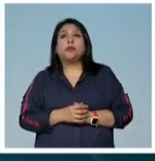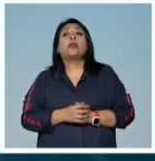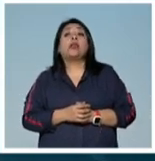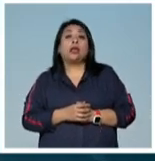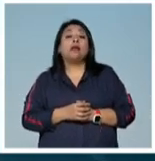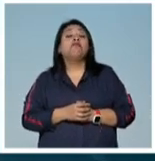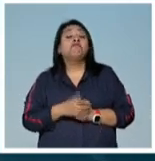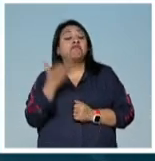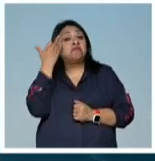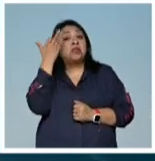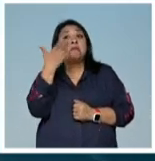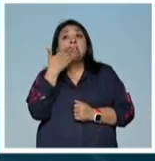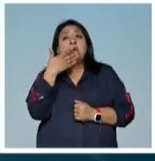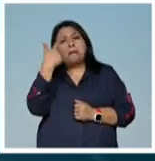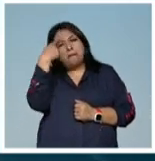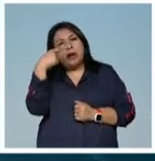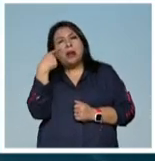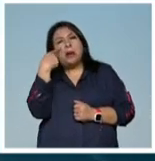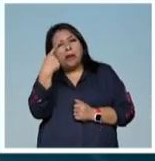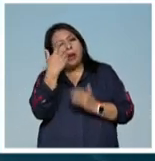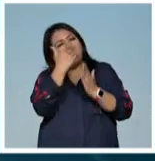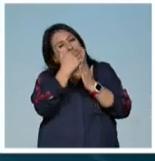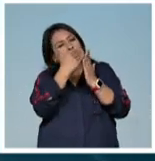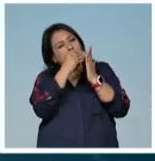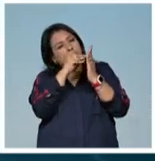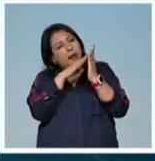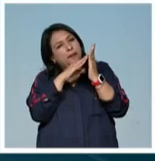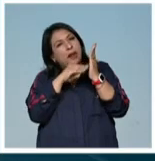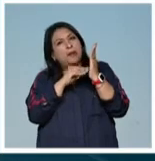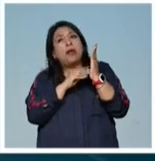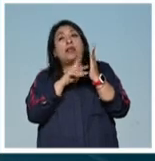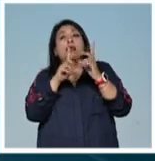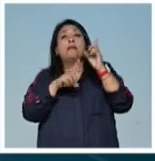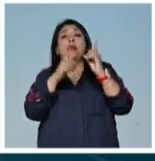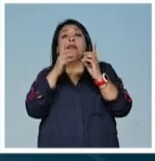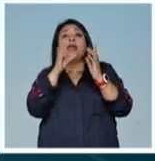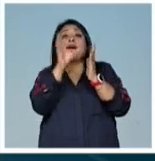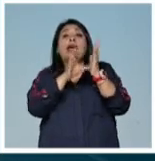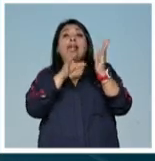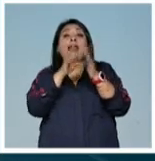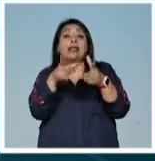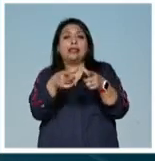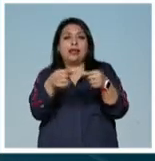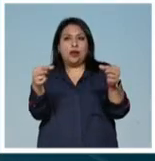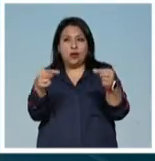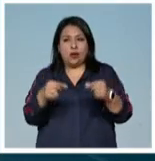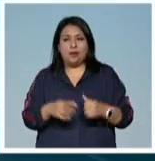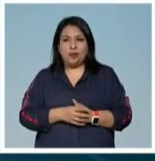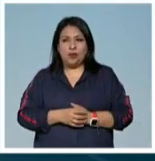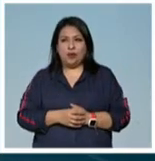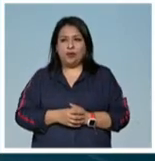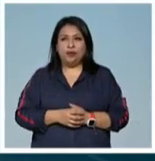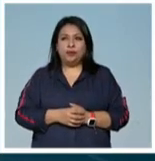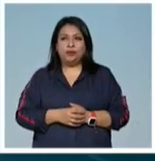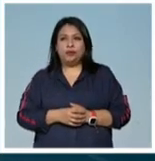Ya es buen tiempo para ir perfilando la agenda, pero de acuerdo con el calendario japonés.